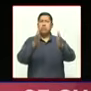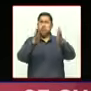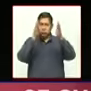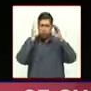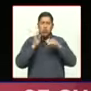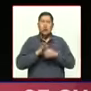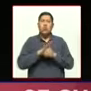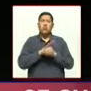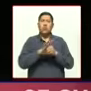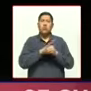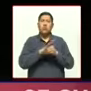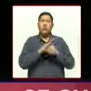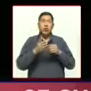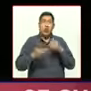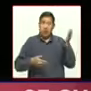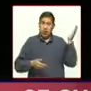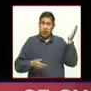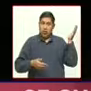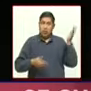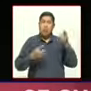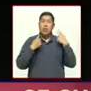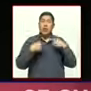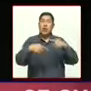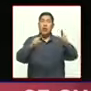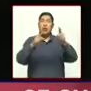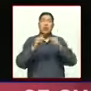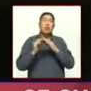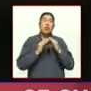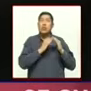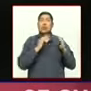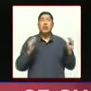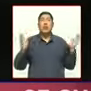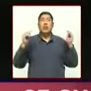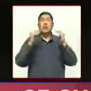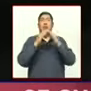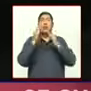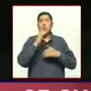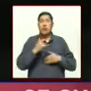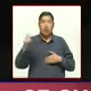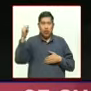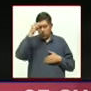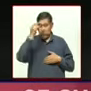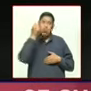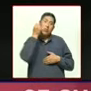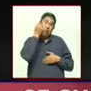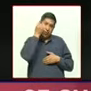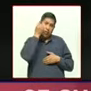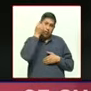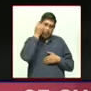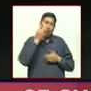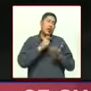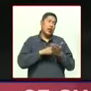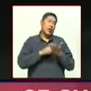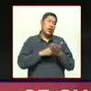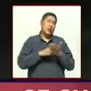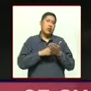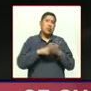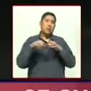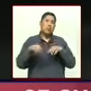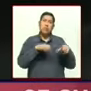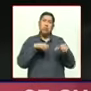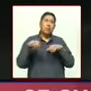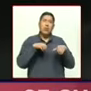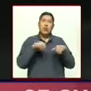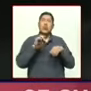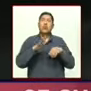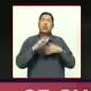que ellos ocupan. Esta es la carretera carril de ida hacia la ciudad de La Paz y el Alto, si usted quiere entenderlo de esa manera, que es la que ellos ocupan